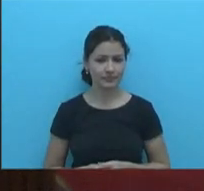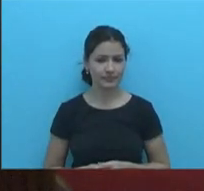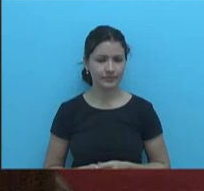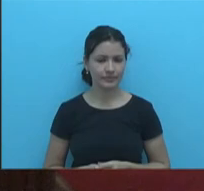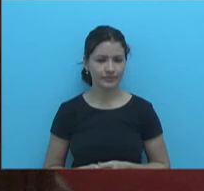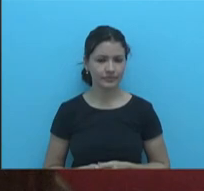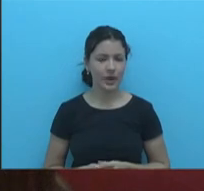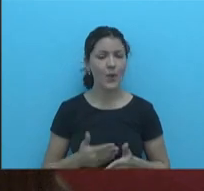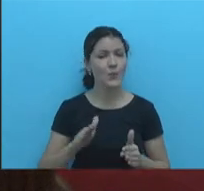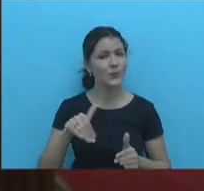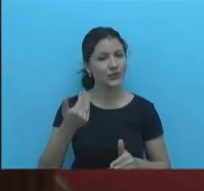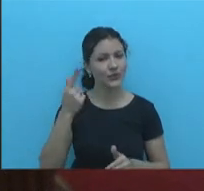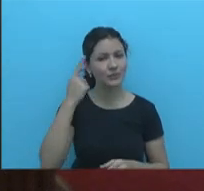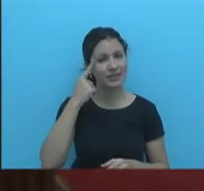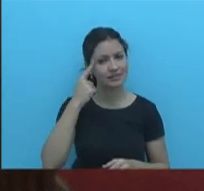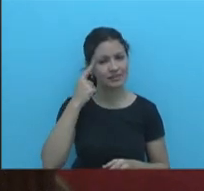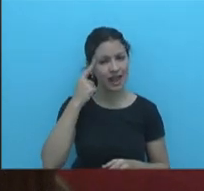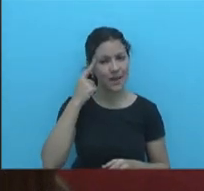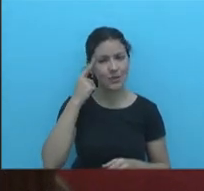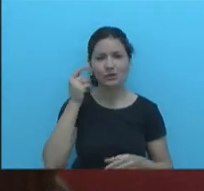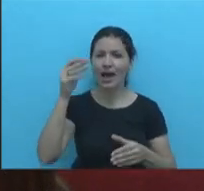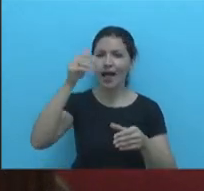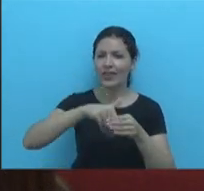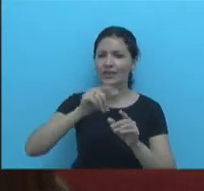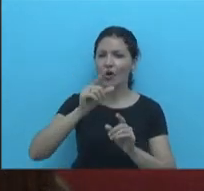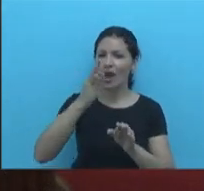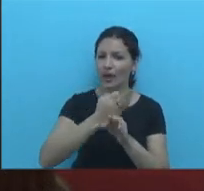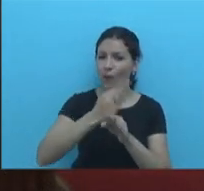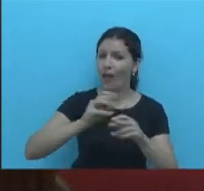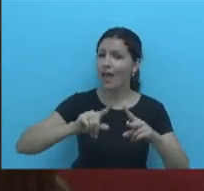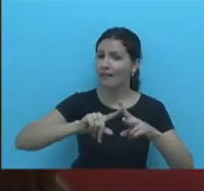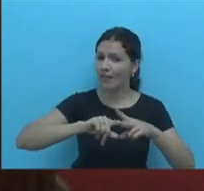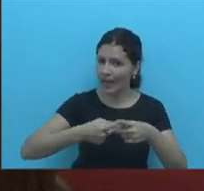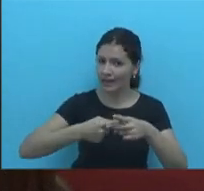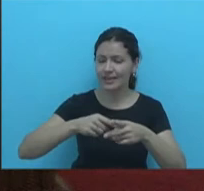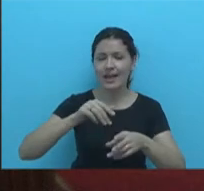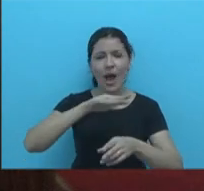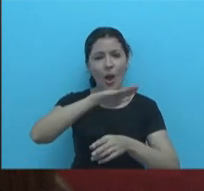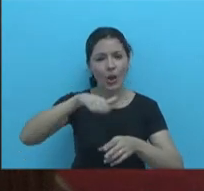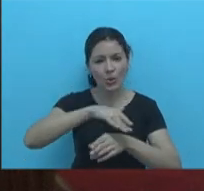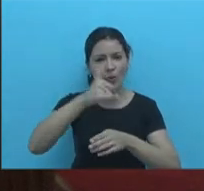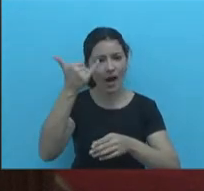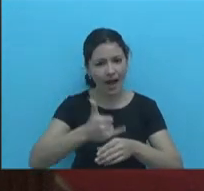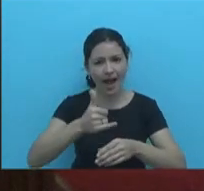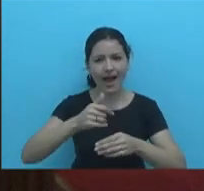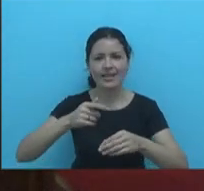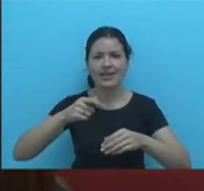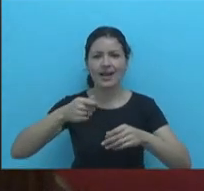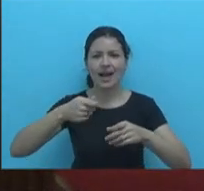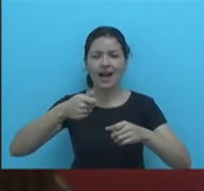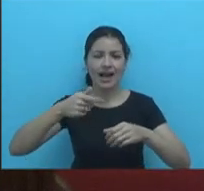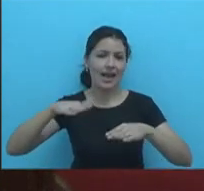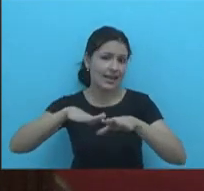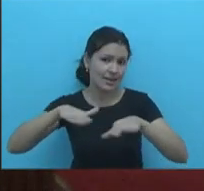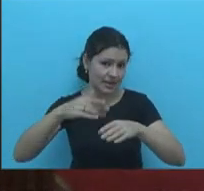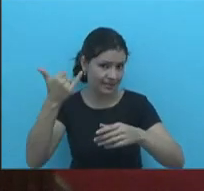pensamos que es una buena forma de aprovechar las instituciones que poseen las infraestructuras y herramientas adecuadas para poder otorgar talleres con una orientación